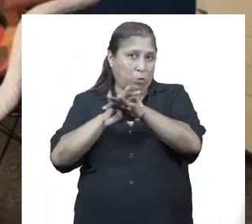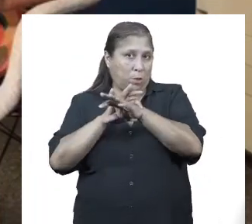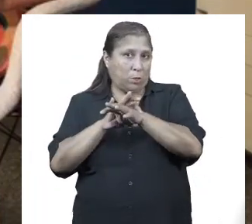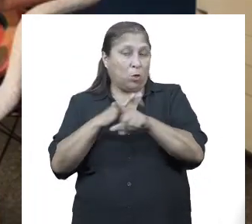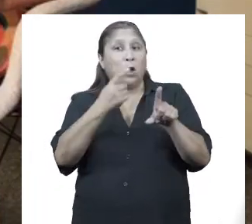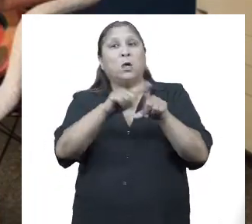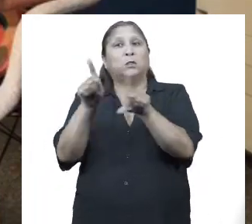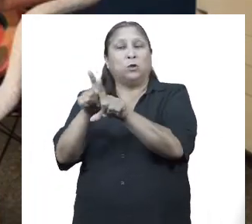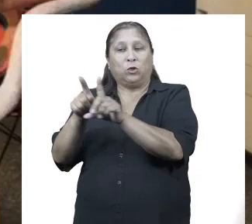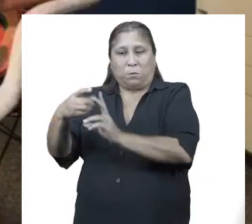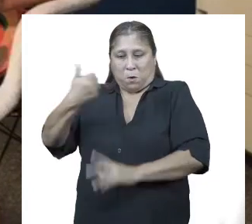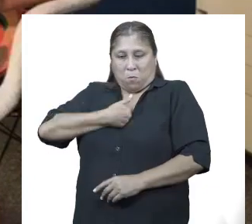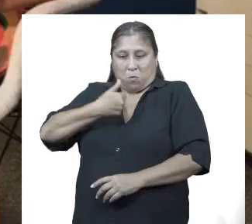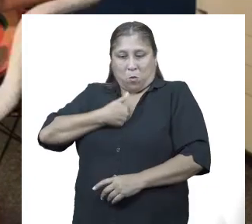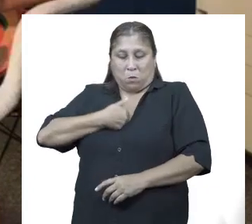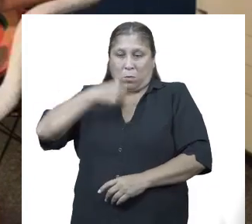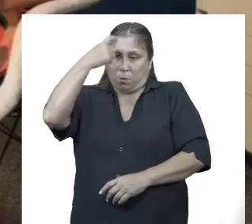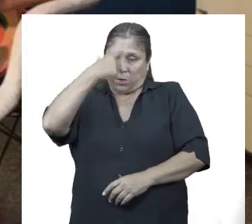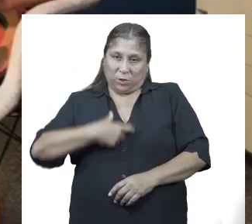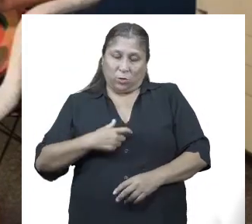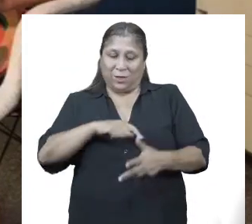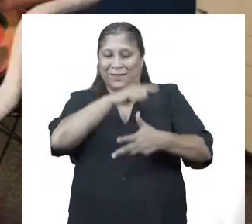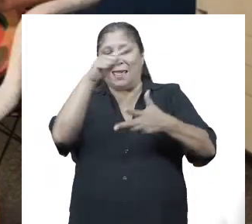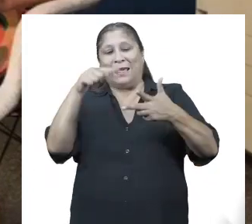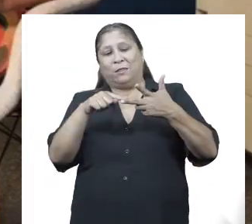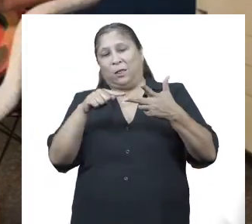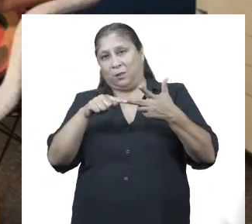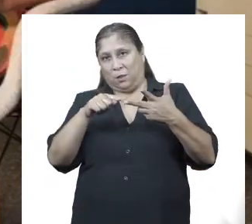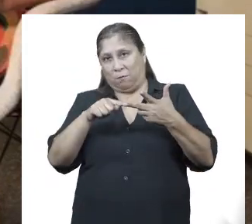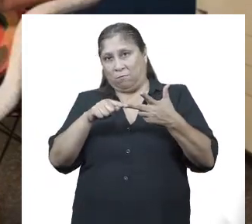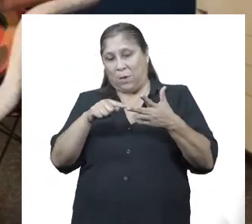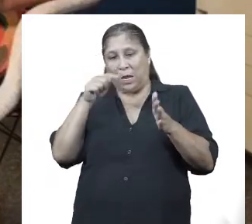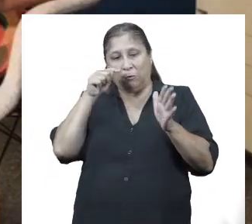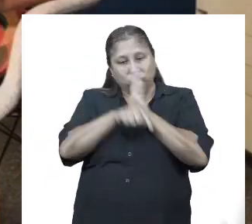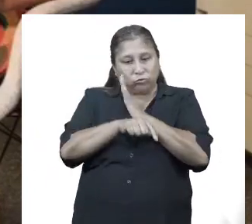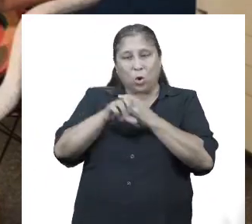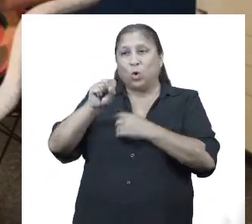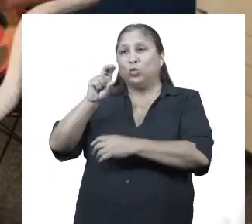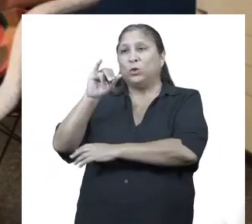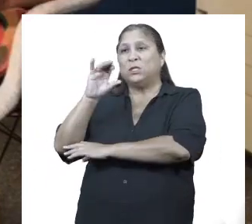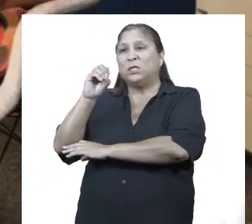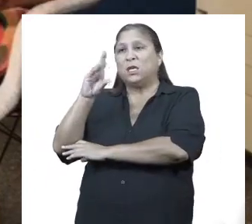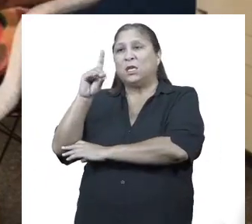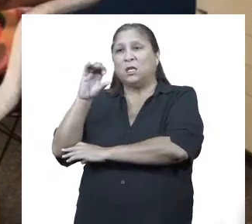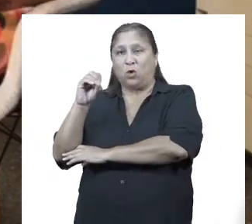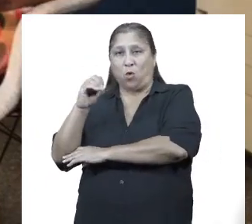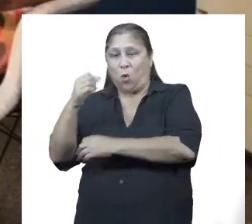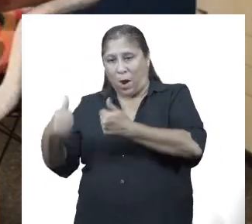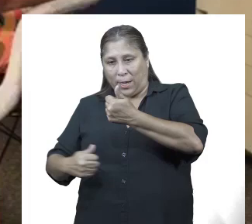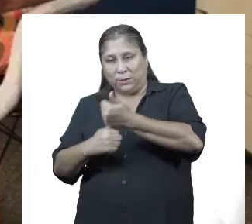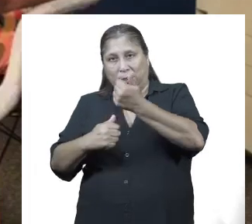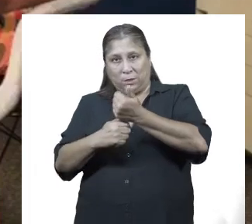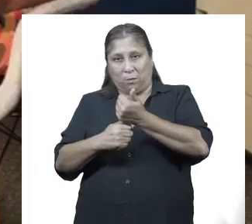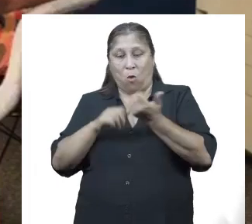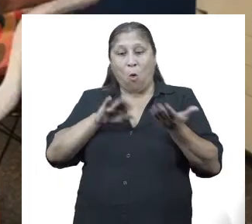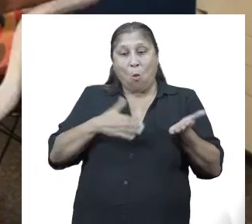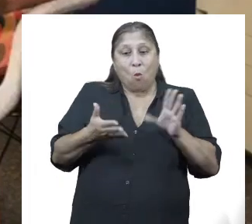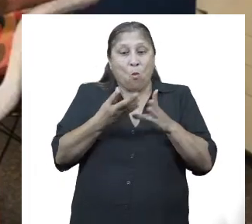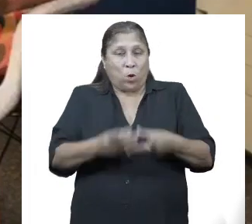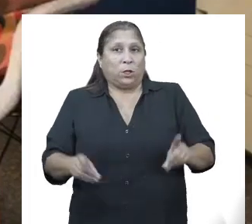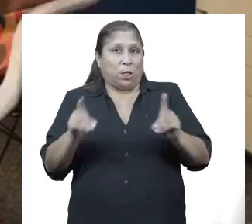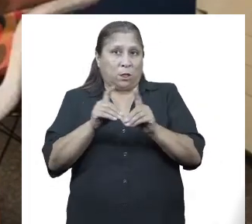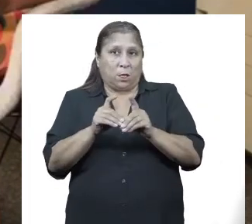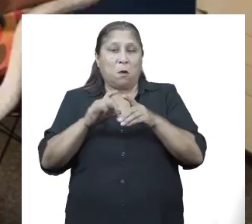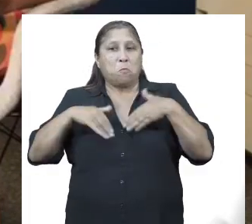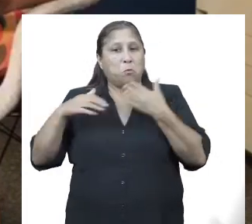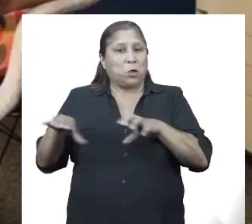también podría hacerlo la misma persona. Y ahí está el tercer concepto, el suicidio asistido. Entonces, la muerte digna puede